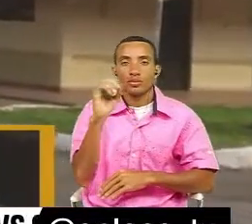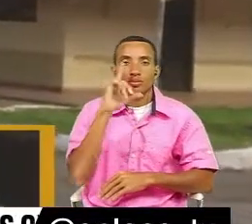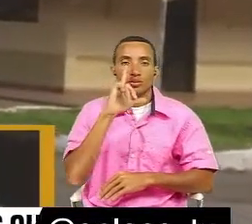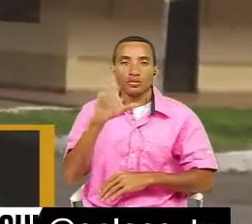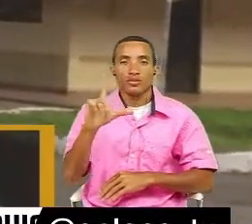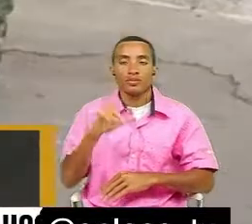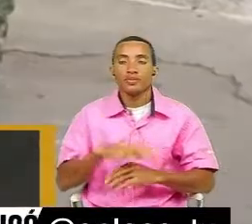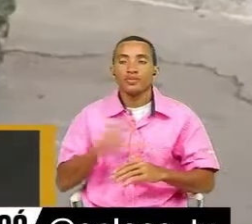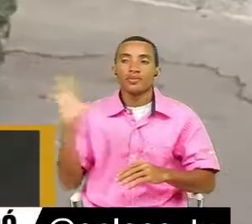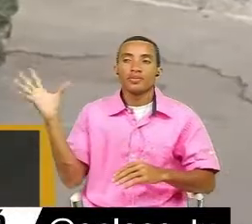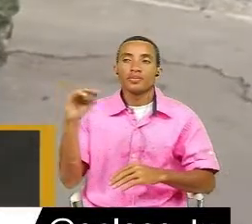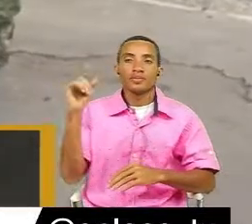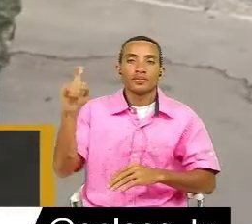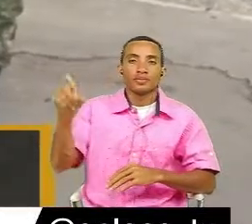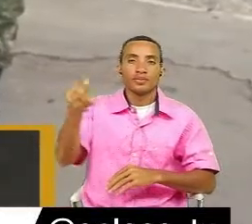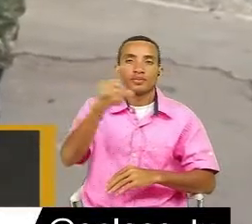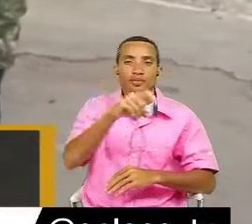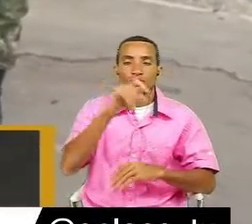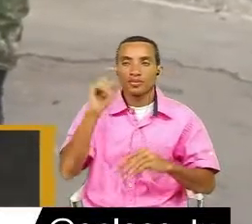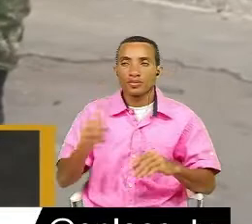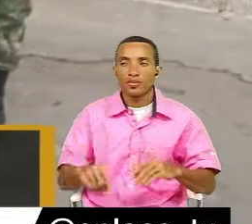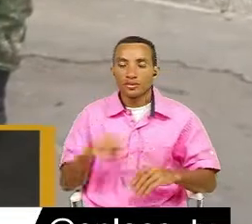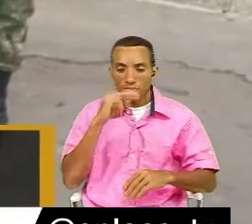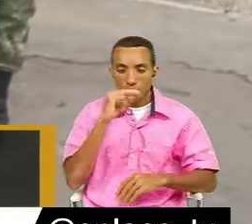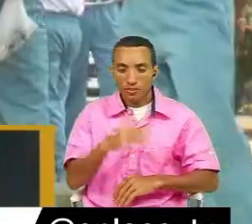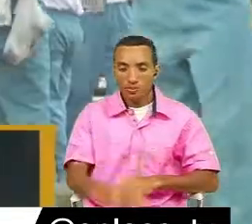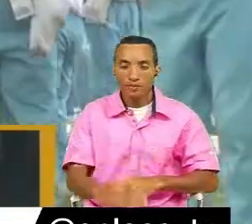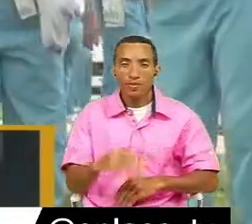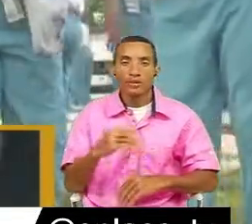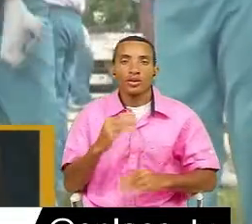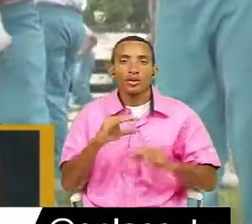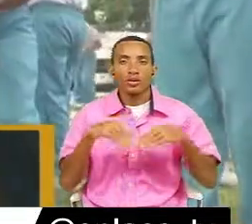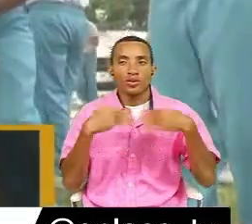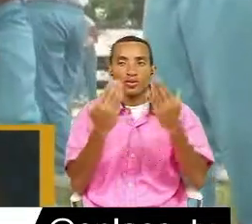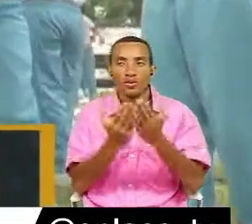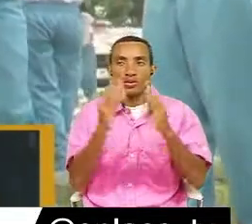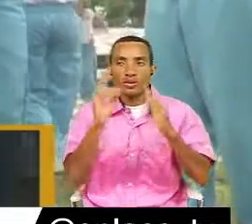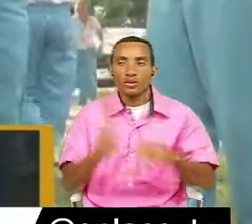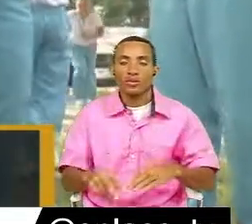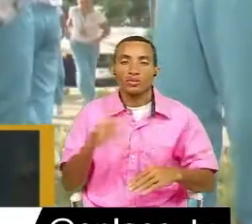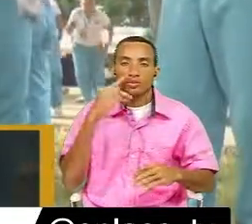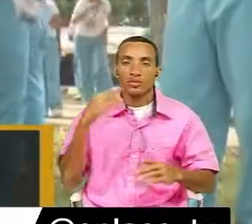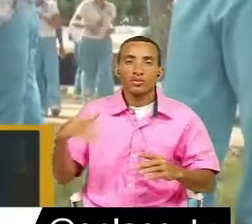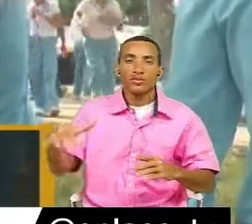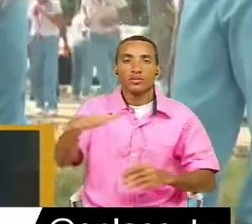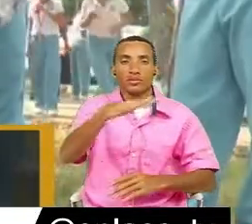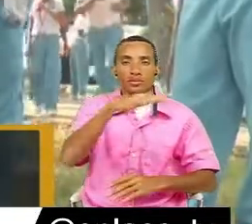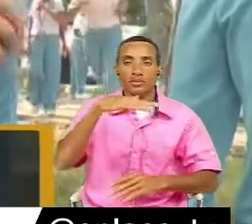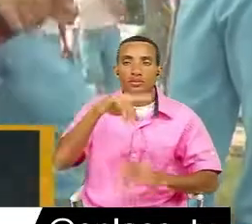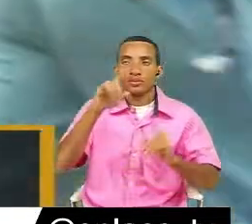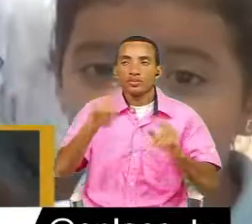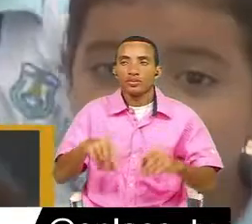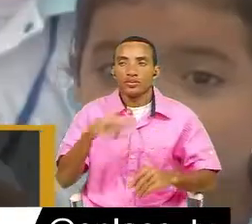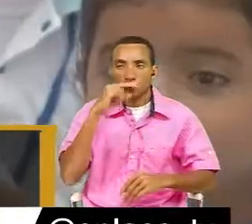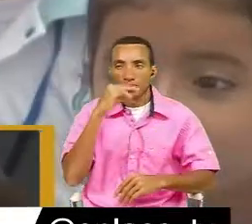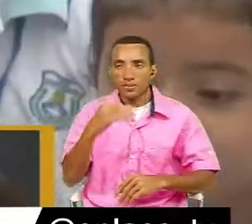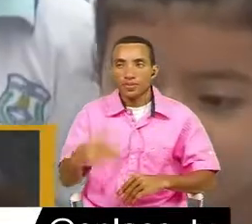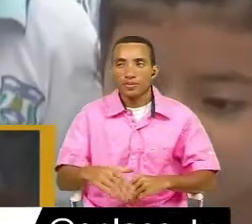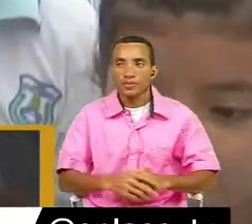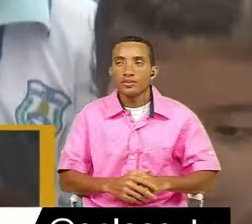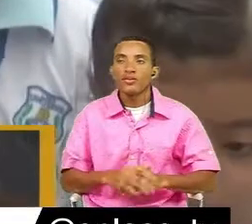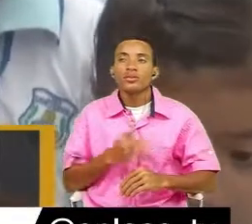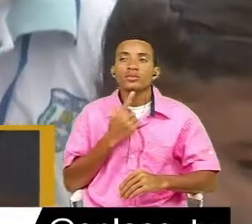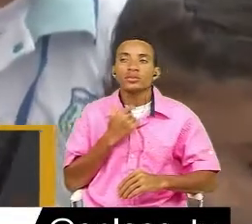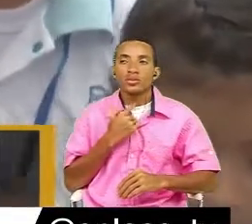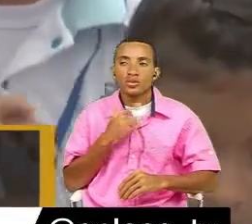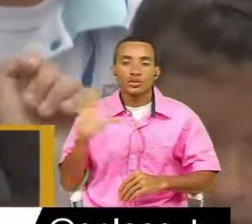diferentes zonas de la institución, los más pequeños del colegio disfrutaron de las áreas visitadas, incluida la infantil. Me ha gustado